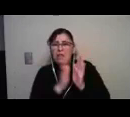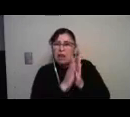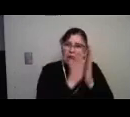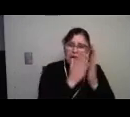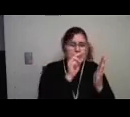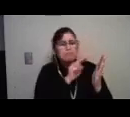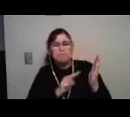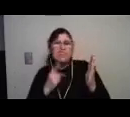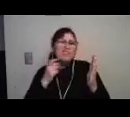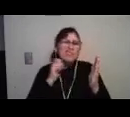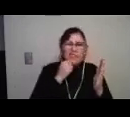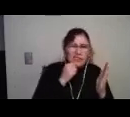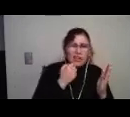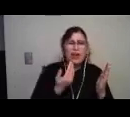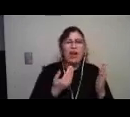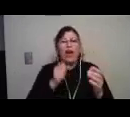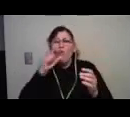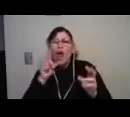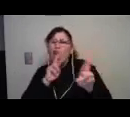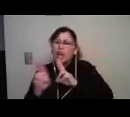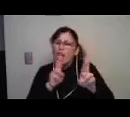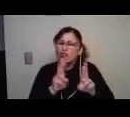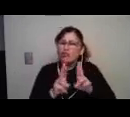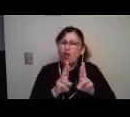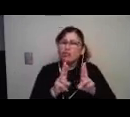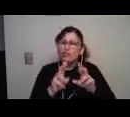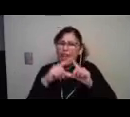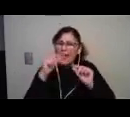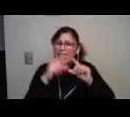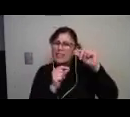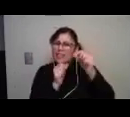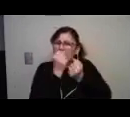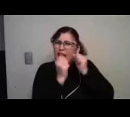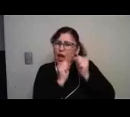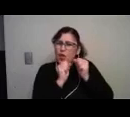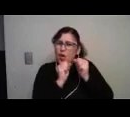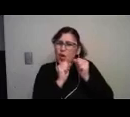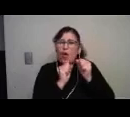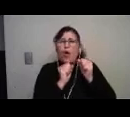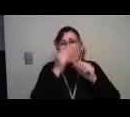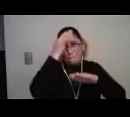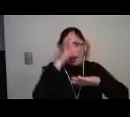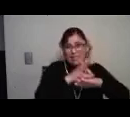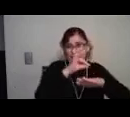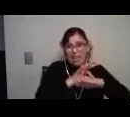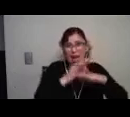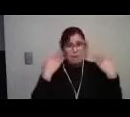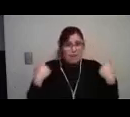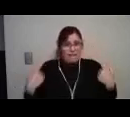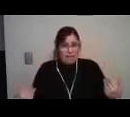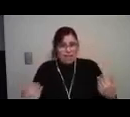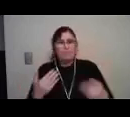cuál es la relación entre el herpes zóster y la neuropatía periférica. Y la polineuropatía idiopática aguda,